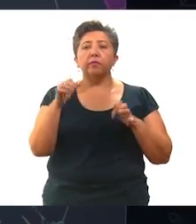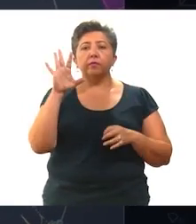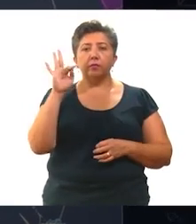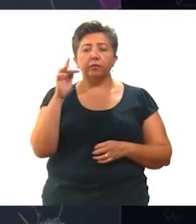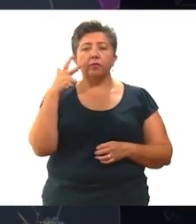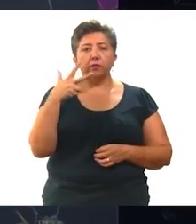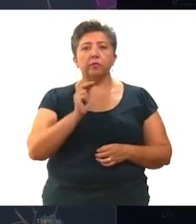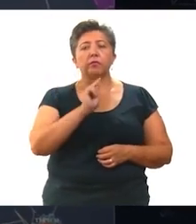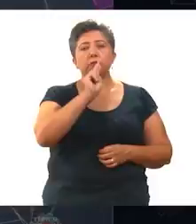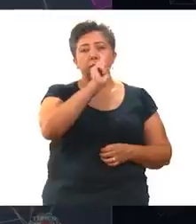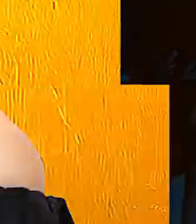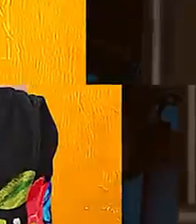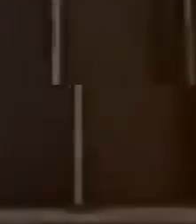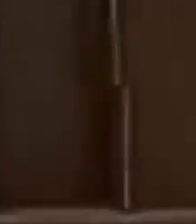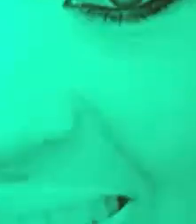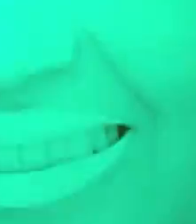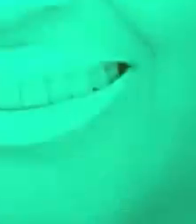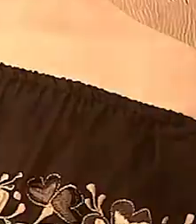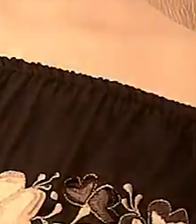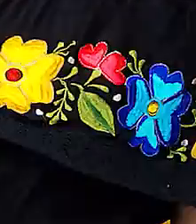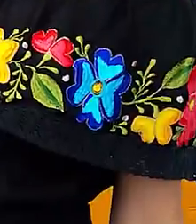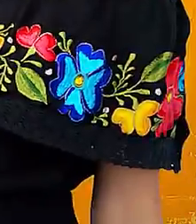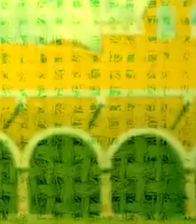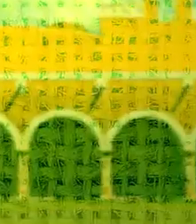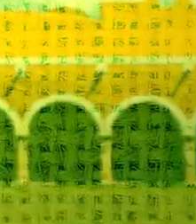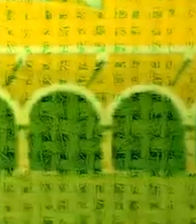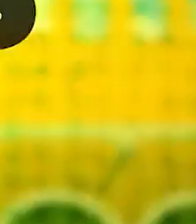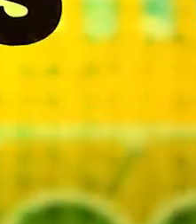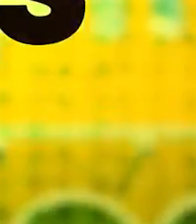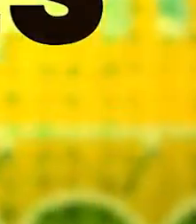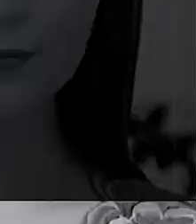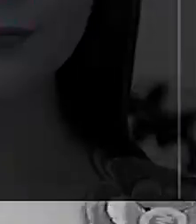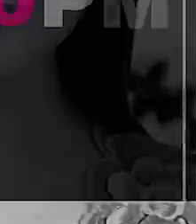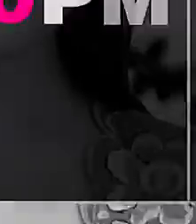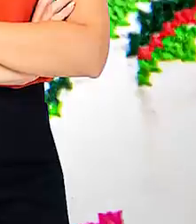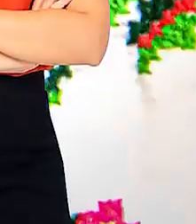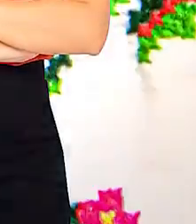Besikope. Yash, Ubonil. Teleyucatán te informa.